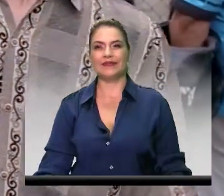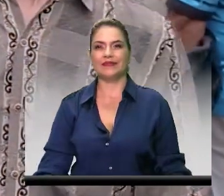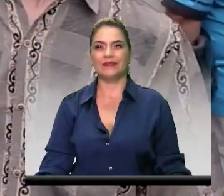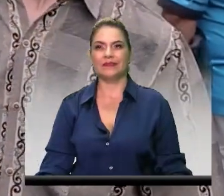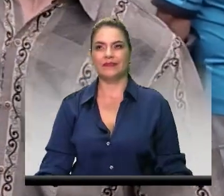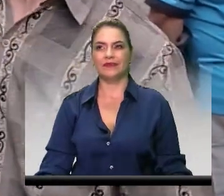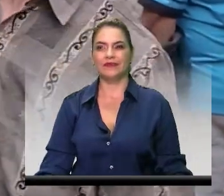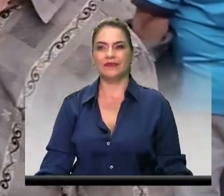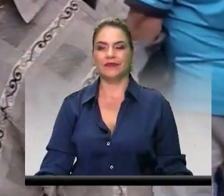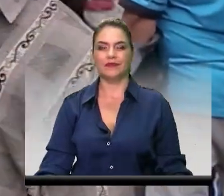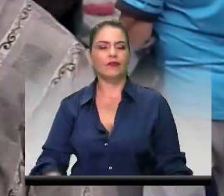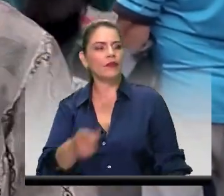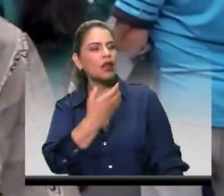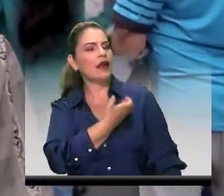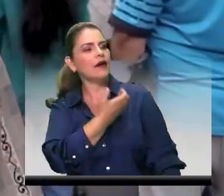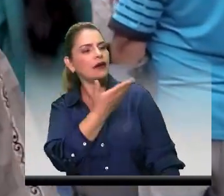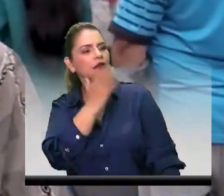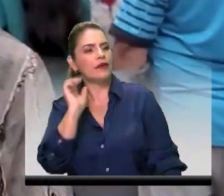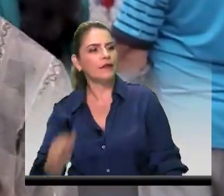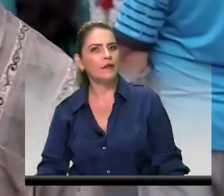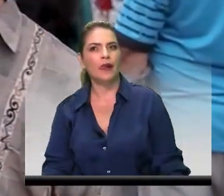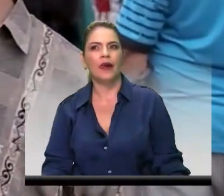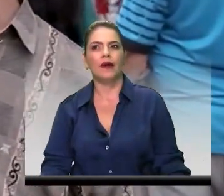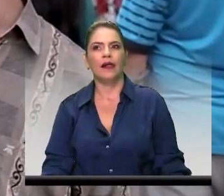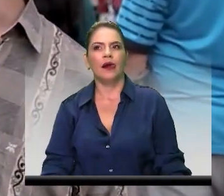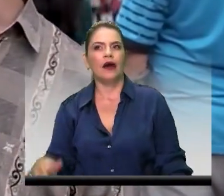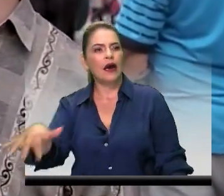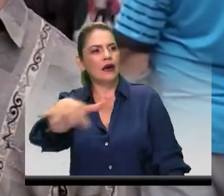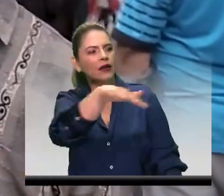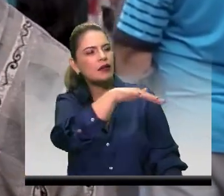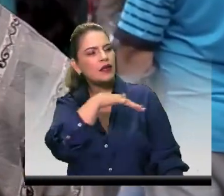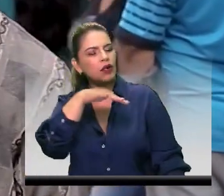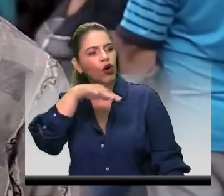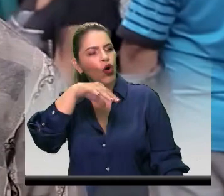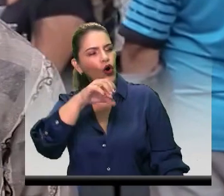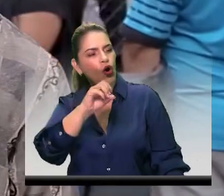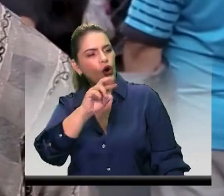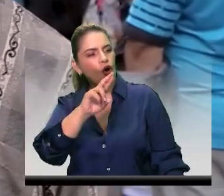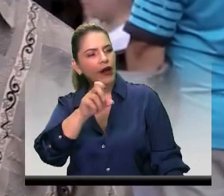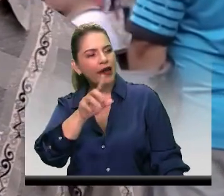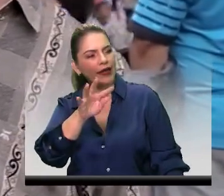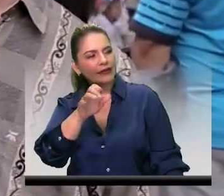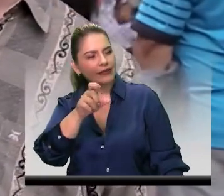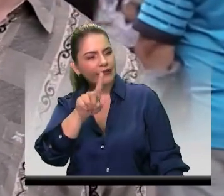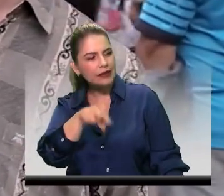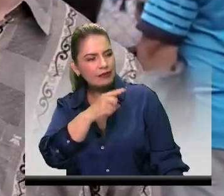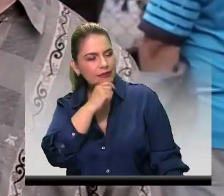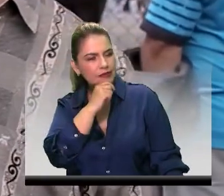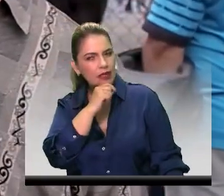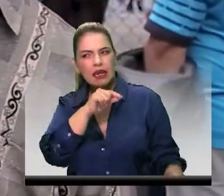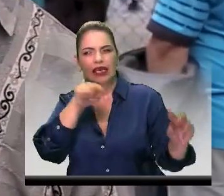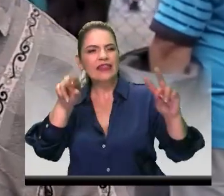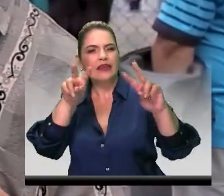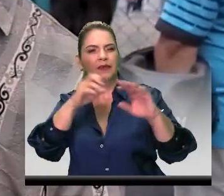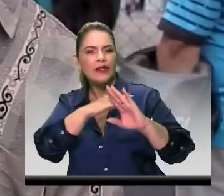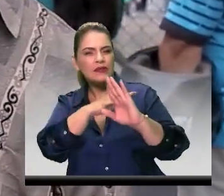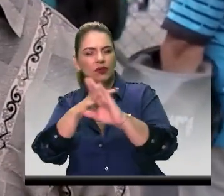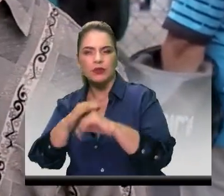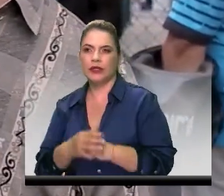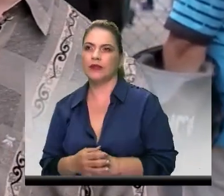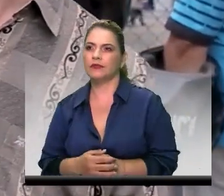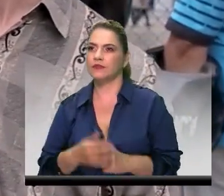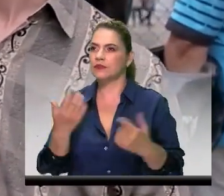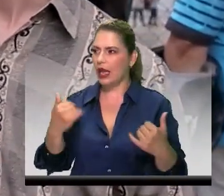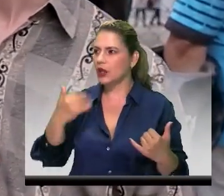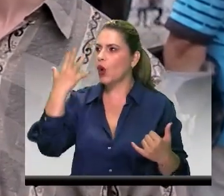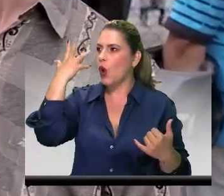Alcalde, estamos acá en la Orestesis y me gustaría que habláramos un poquito sobre seguridad. Día tras día estamos en el territorio